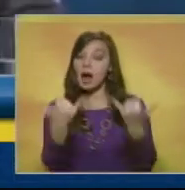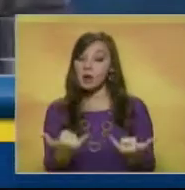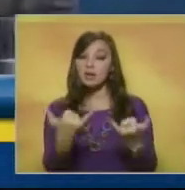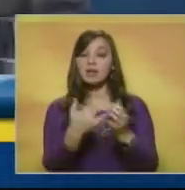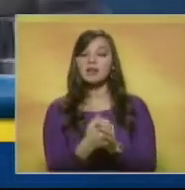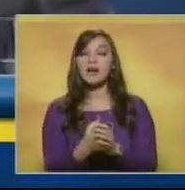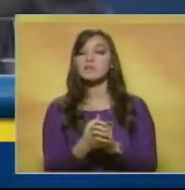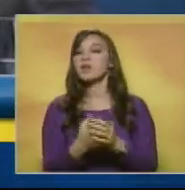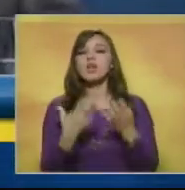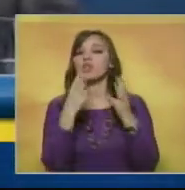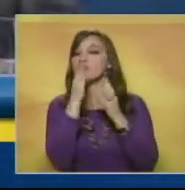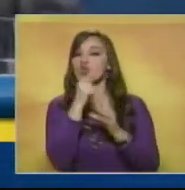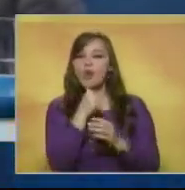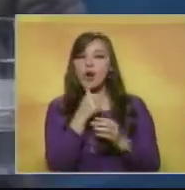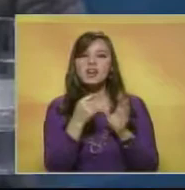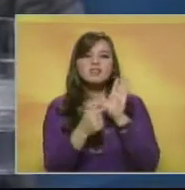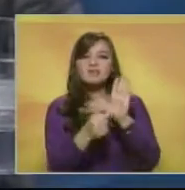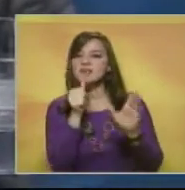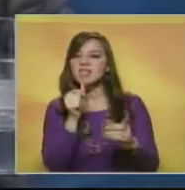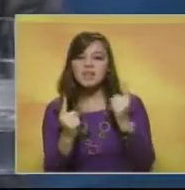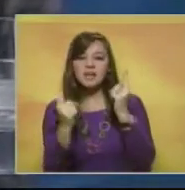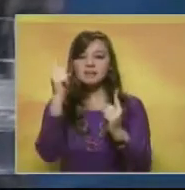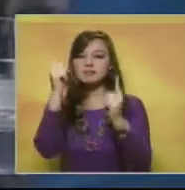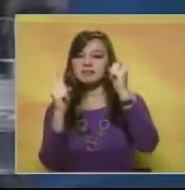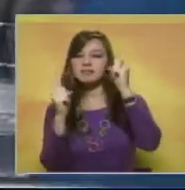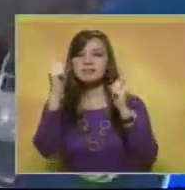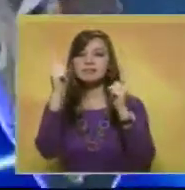favorito claro para las elecciones presidenciales.